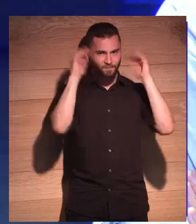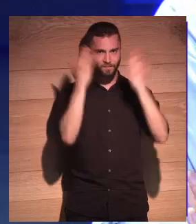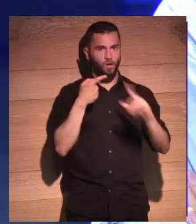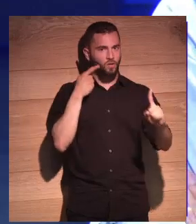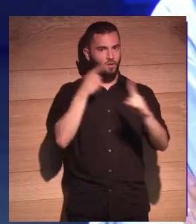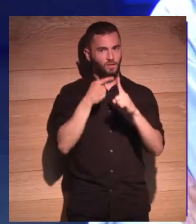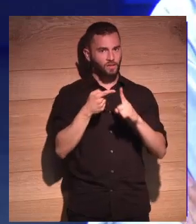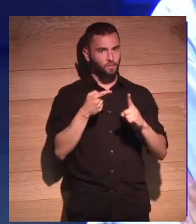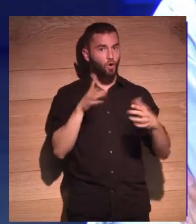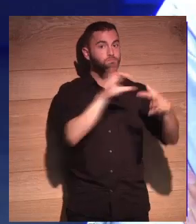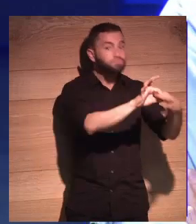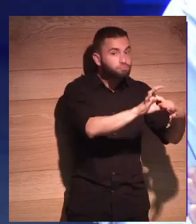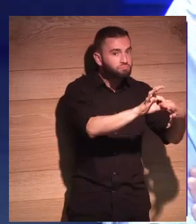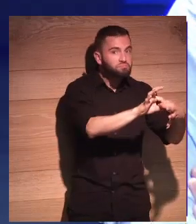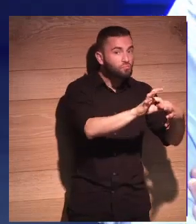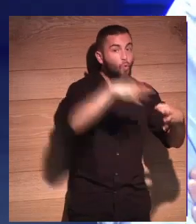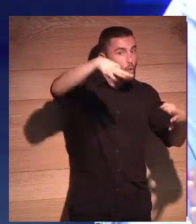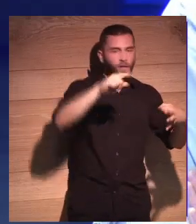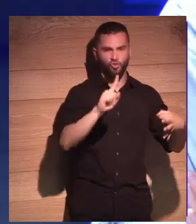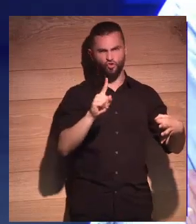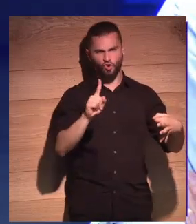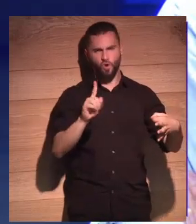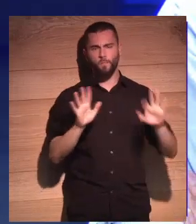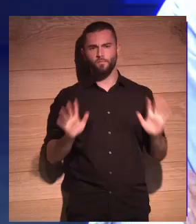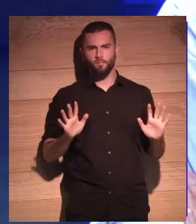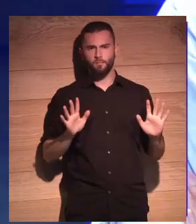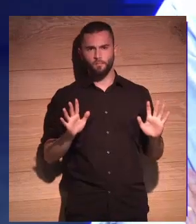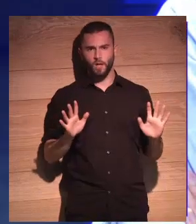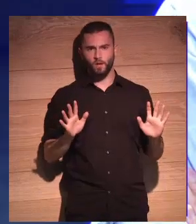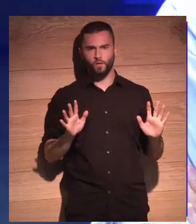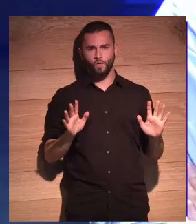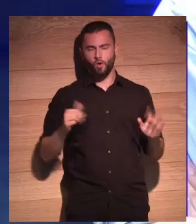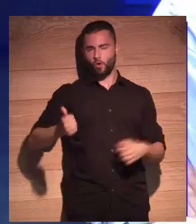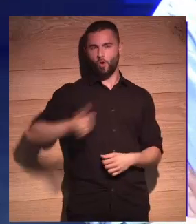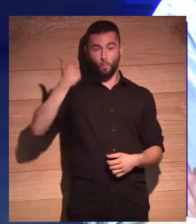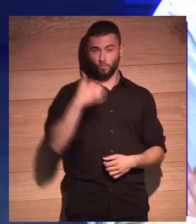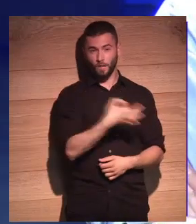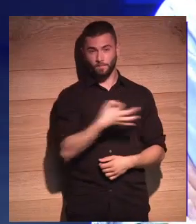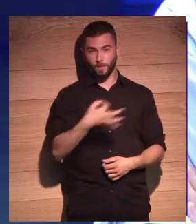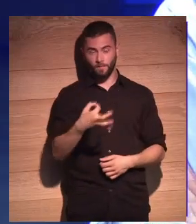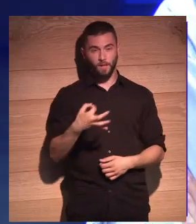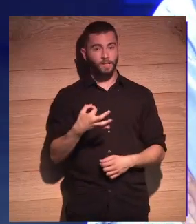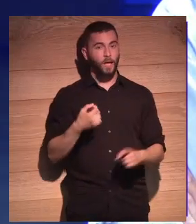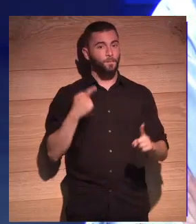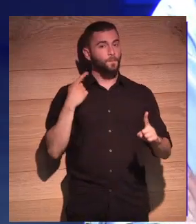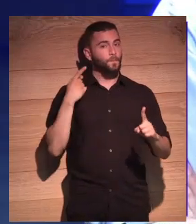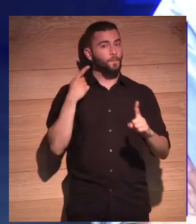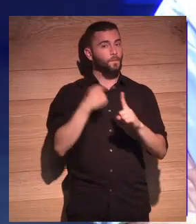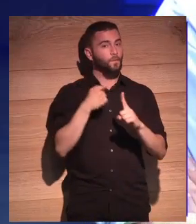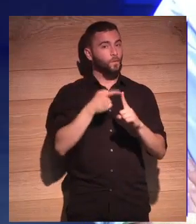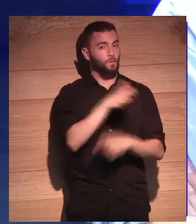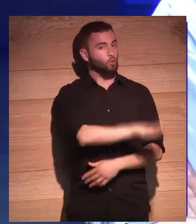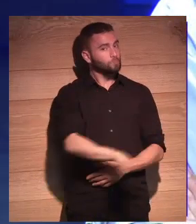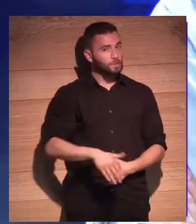eso, yo personalmente no lo creo, pero creo que es una fantástica oportunidad, sí, para hacerlo en los